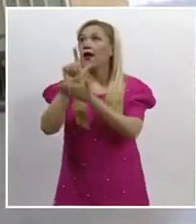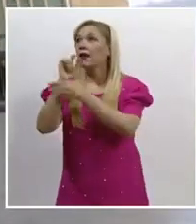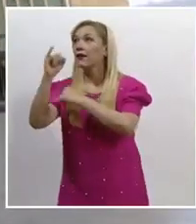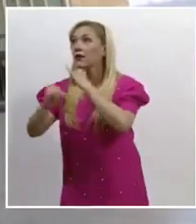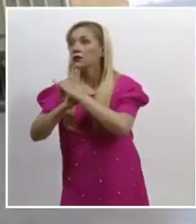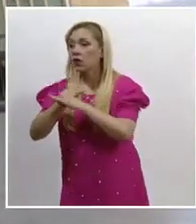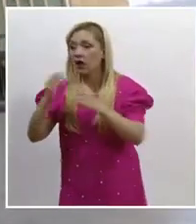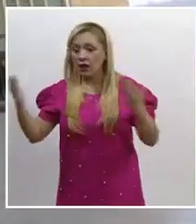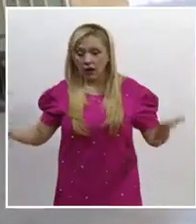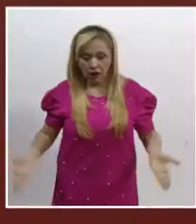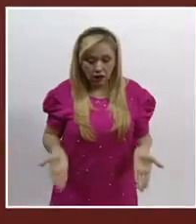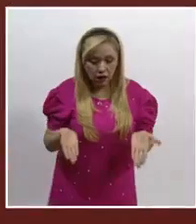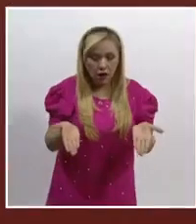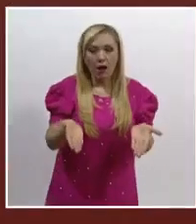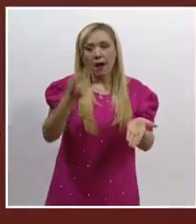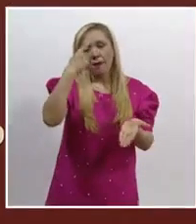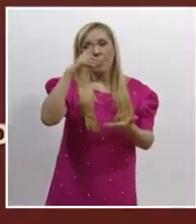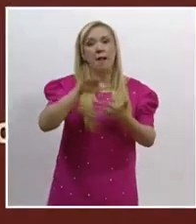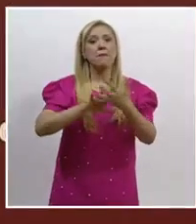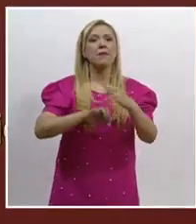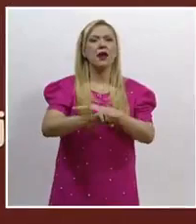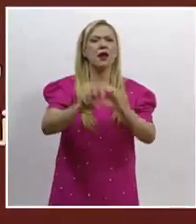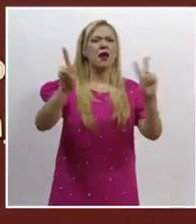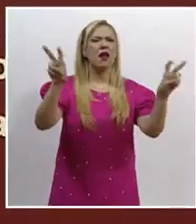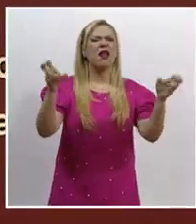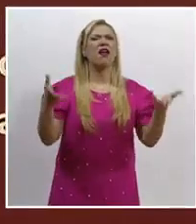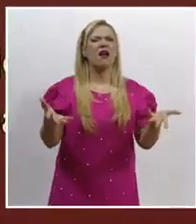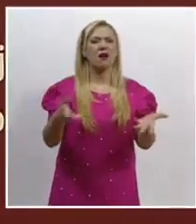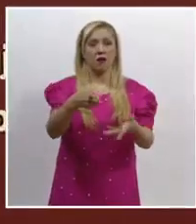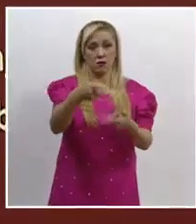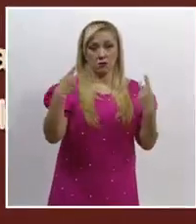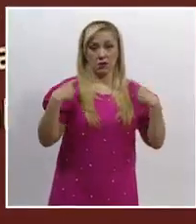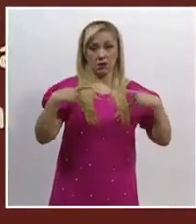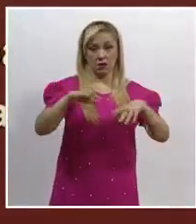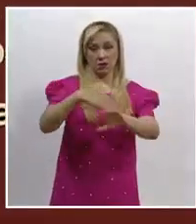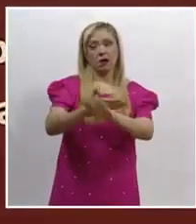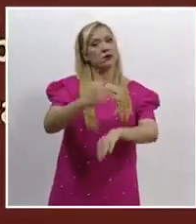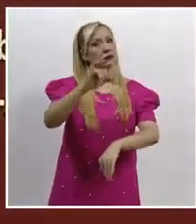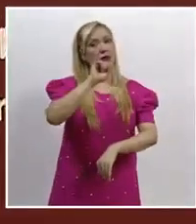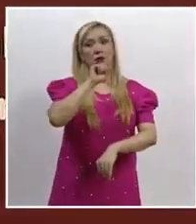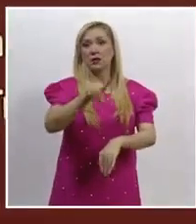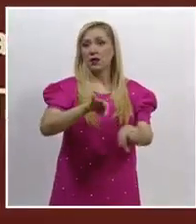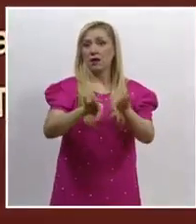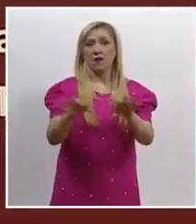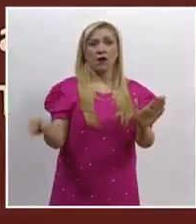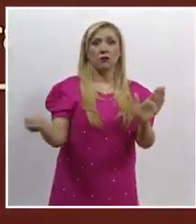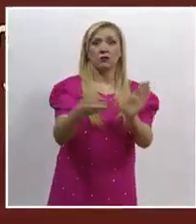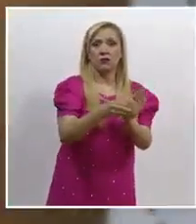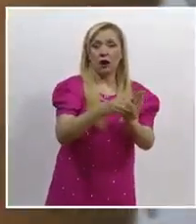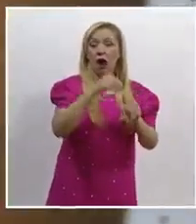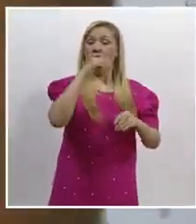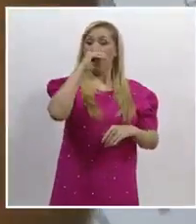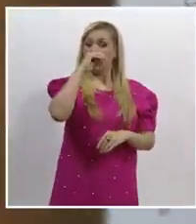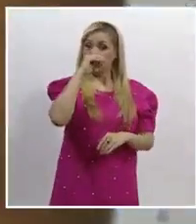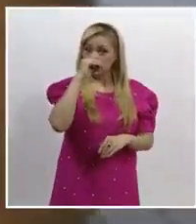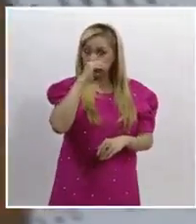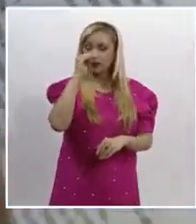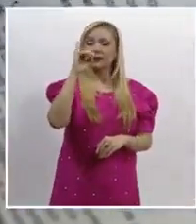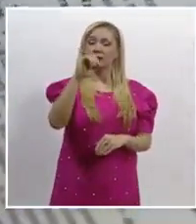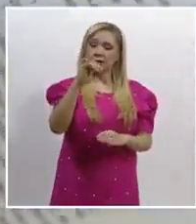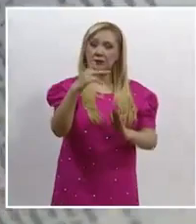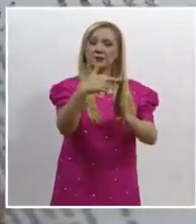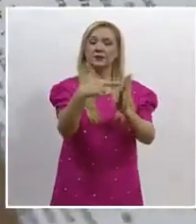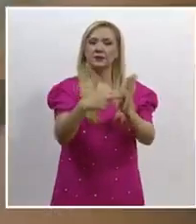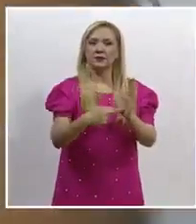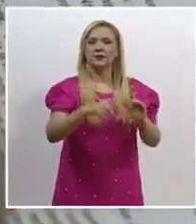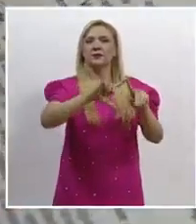en favor de la víctima en materia penal son también aplicables en el ámbito laboral, pues dicha protección prevista tanto en el marco normativo